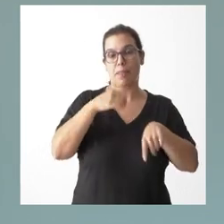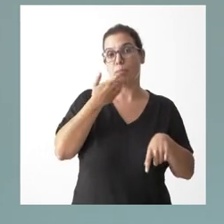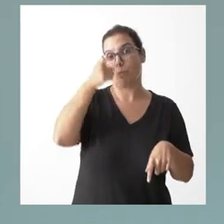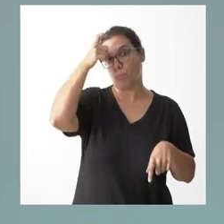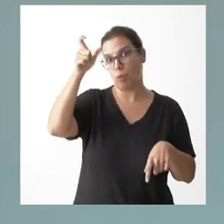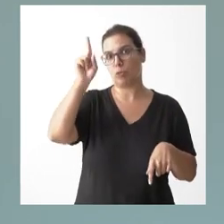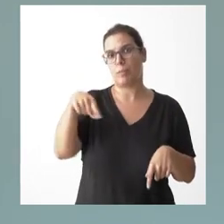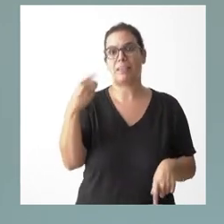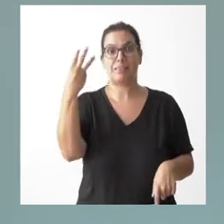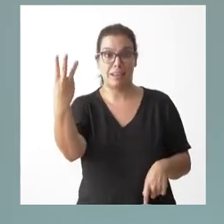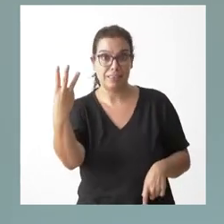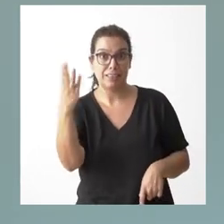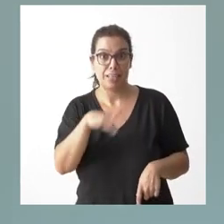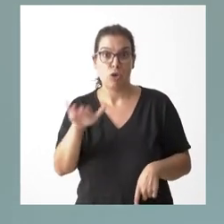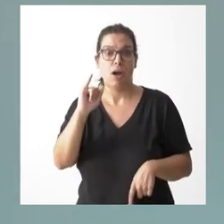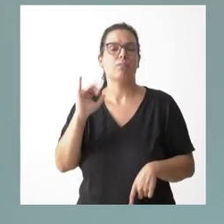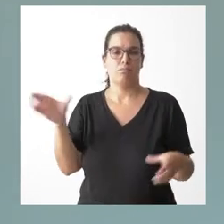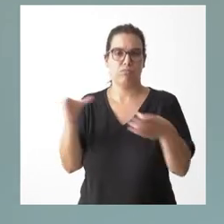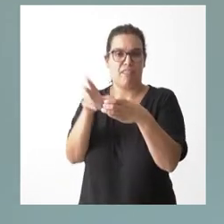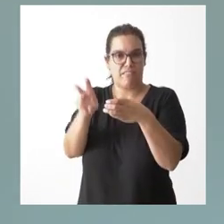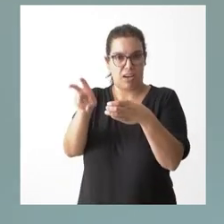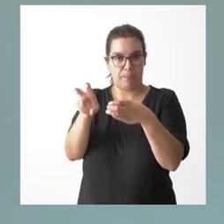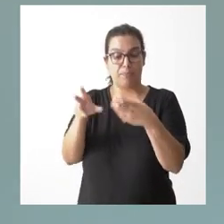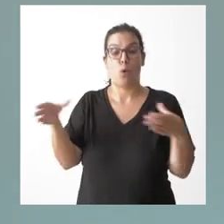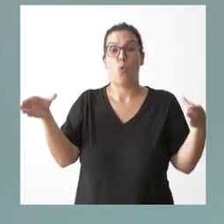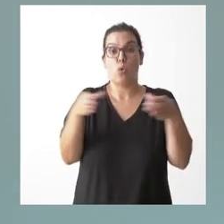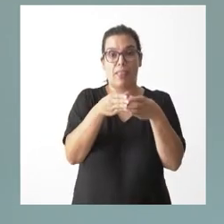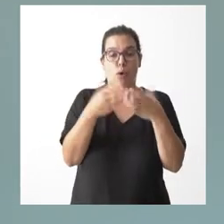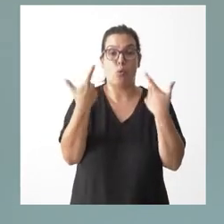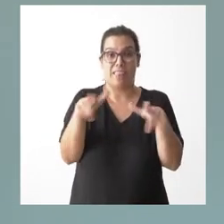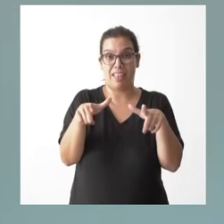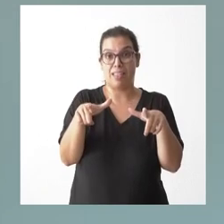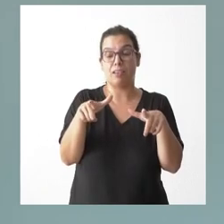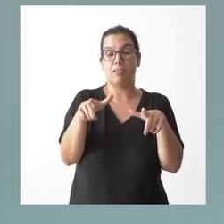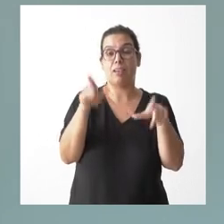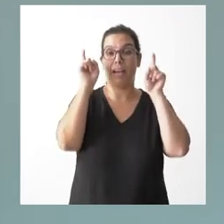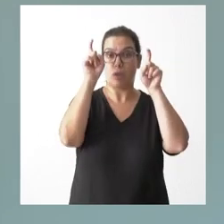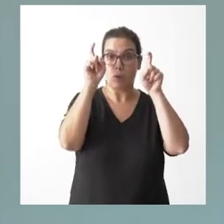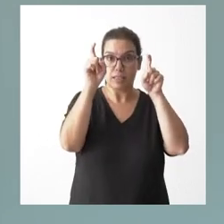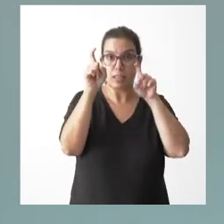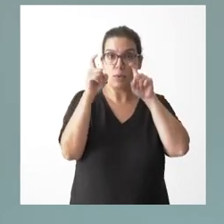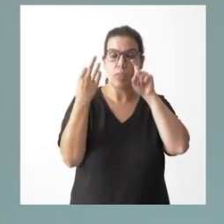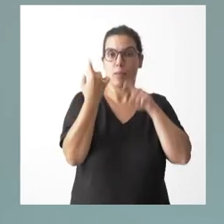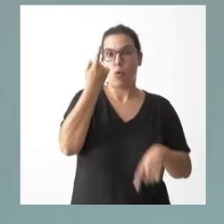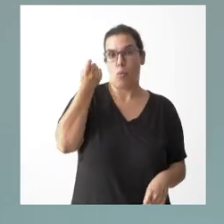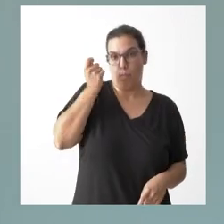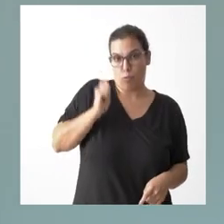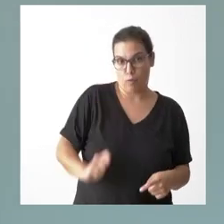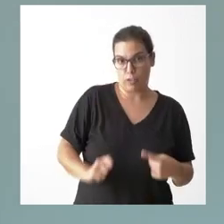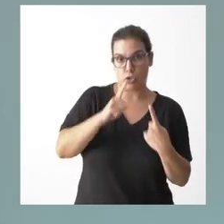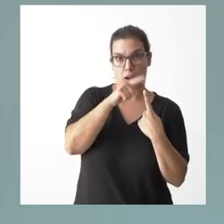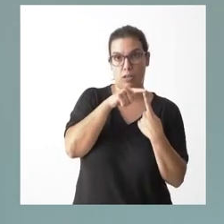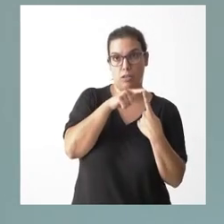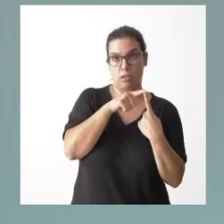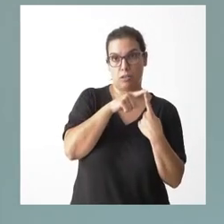tener también una unidad educativa. La unidad educativa exige un profesional, que es un técnico superior de educación infantil y